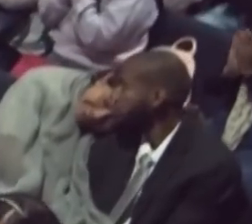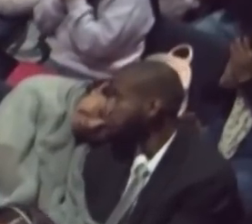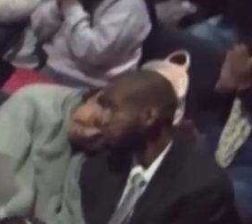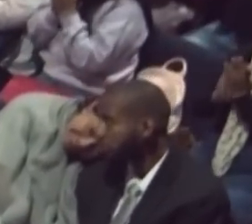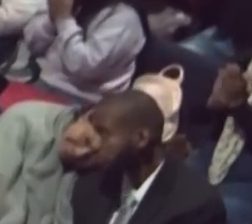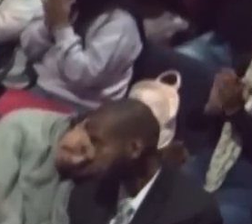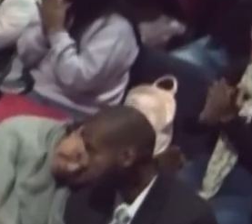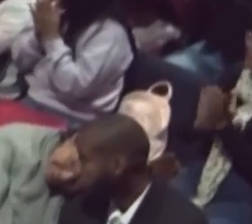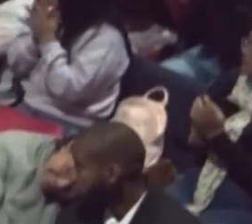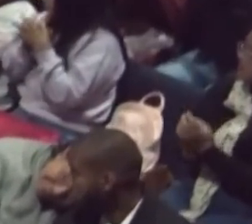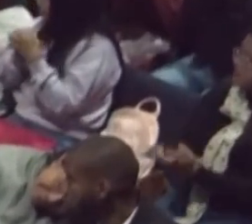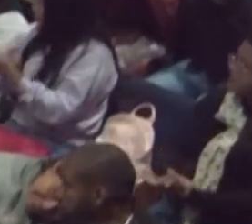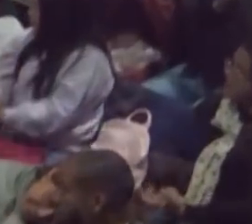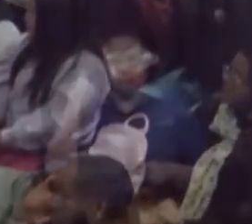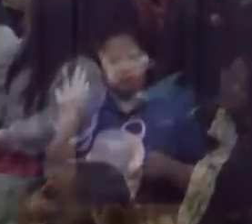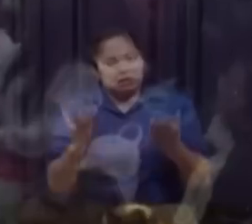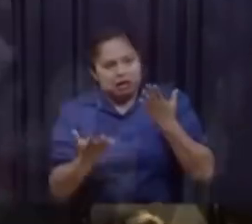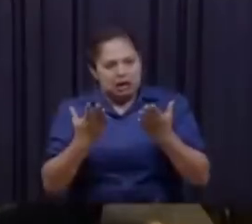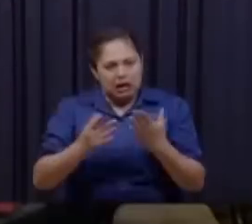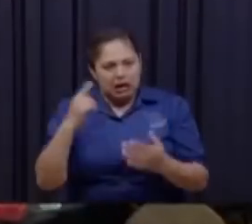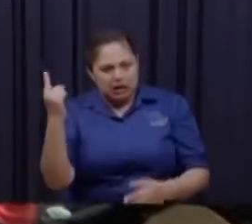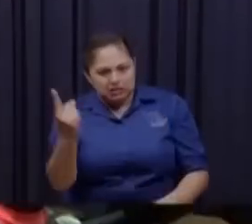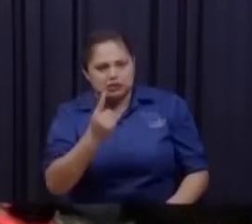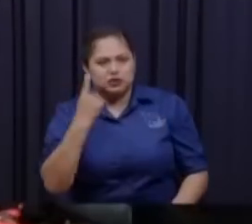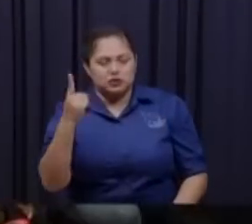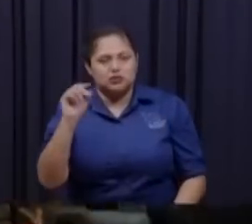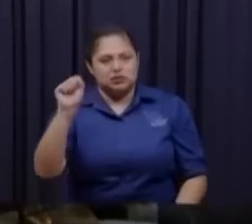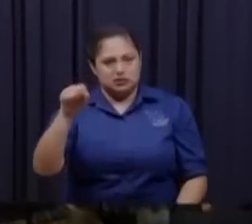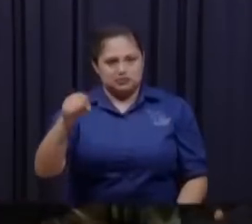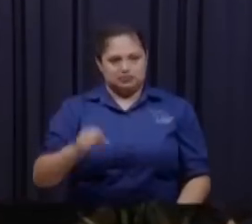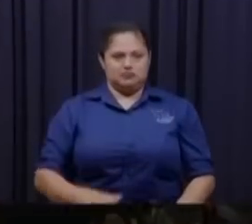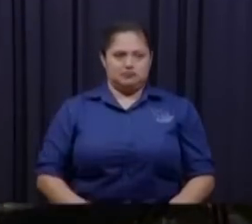ni modo. Pero la mayoría, yo me quedé